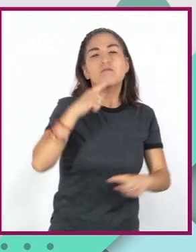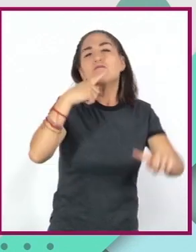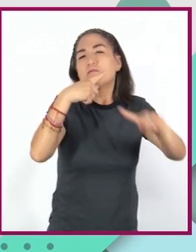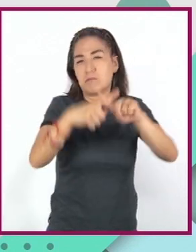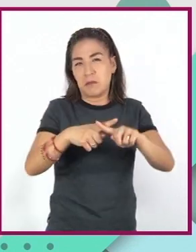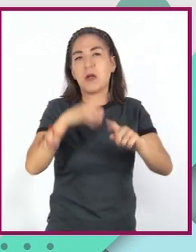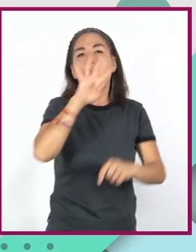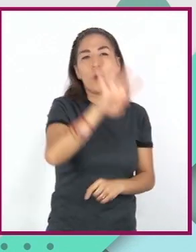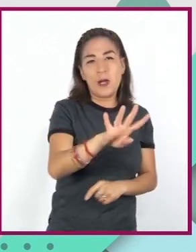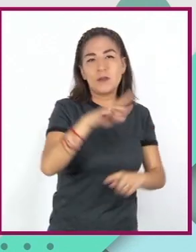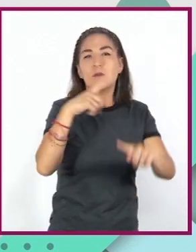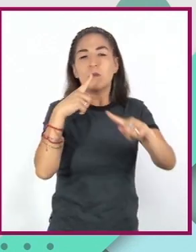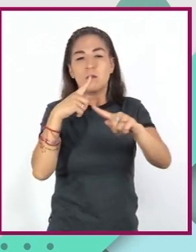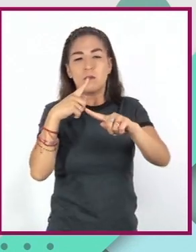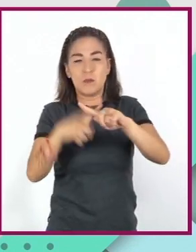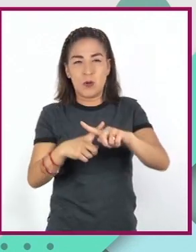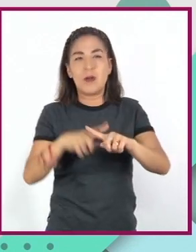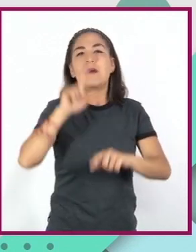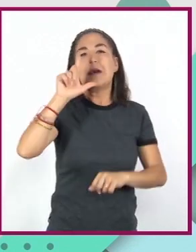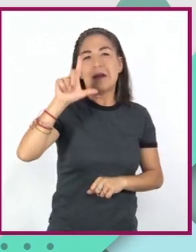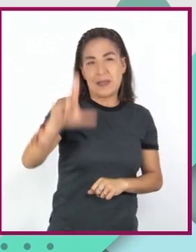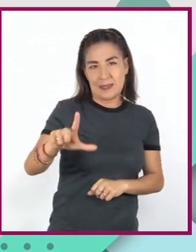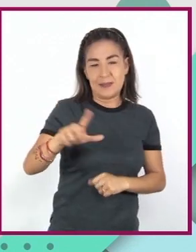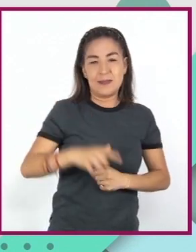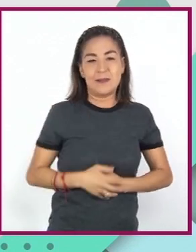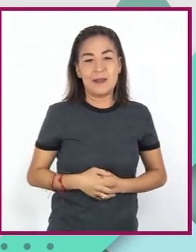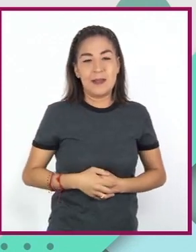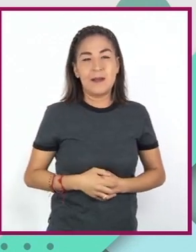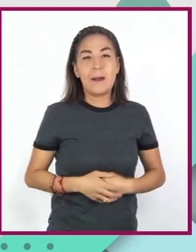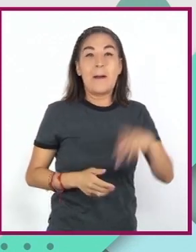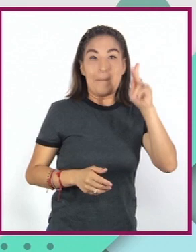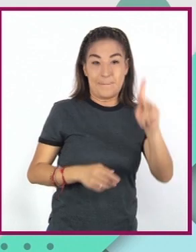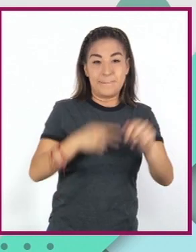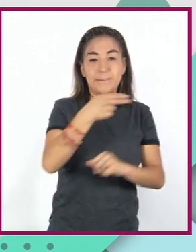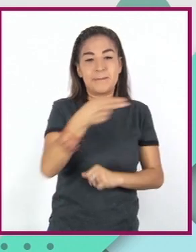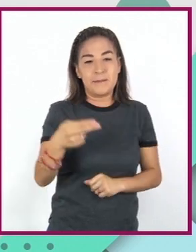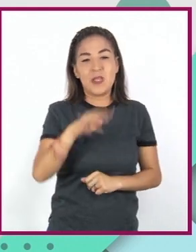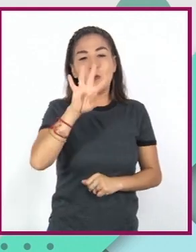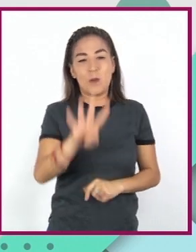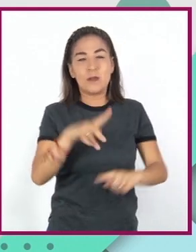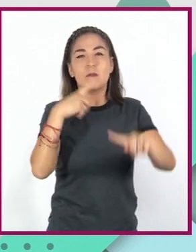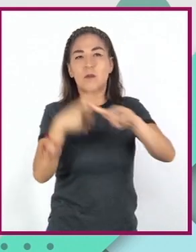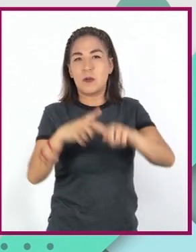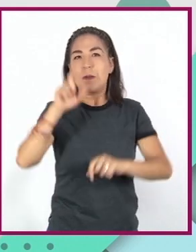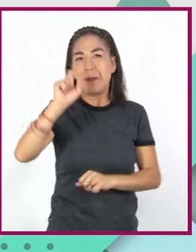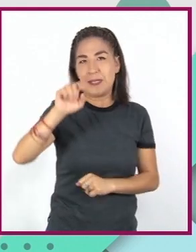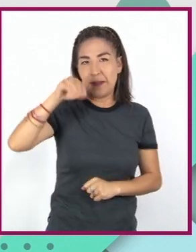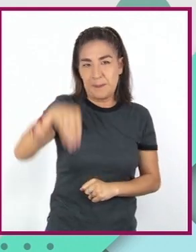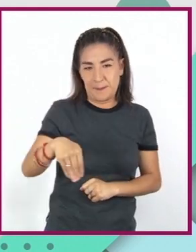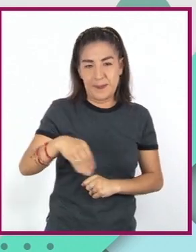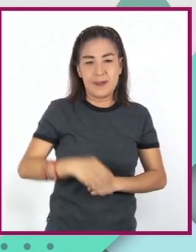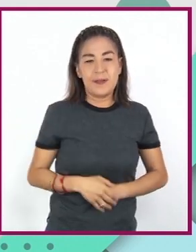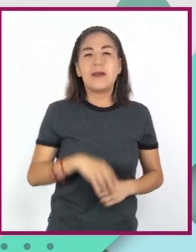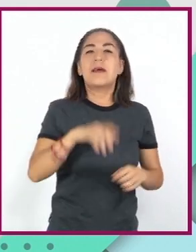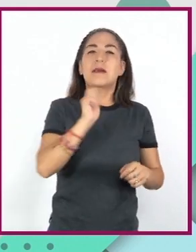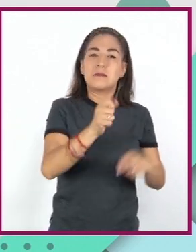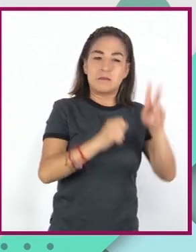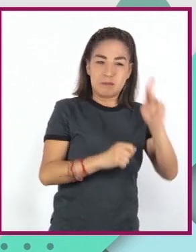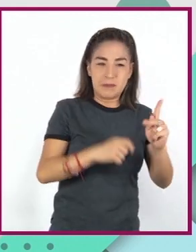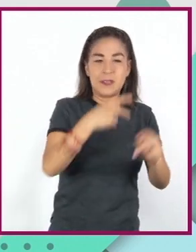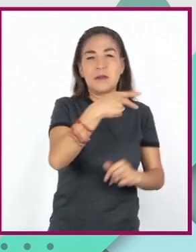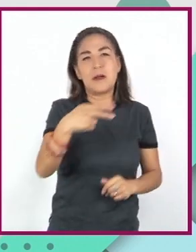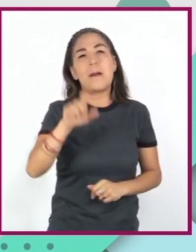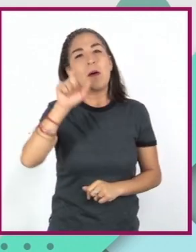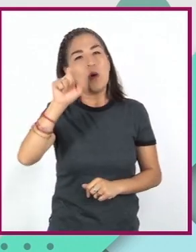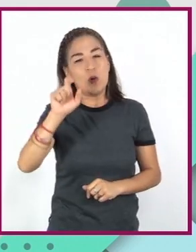multiplicar 4 por la medida de su lado. Perímetro es 4 por 20 metros, igual a 80 metros.